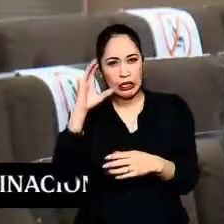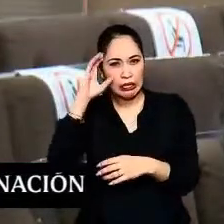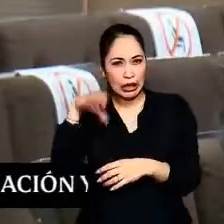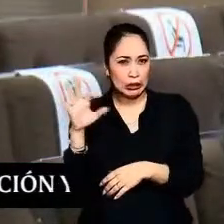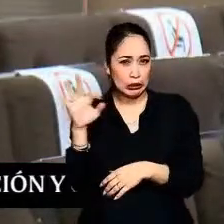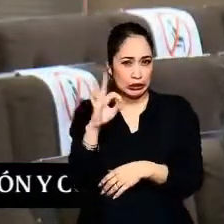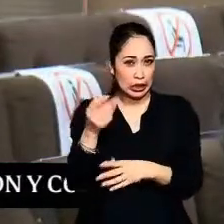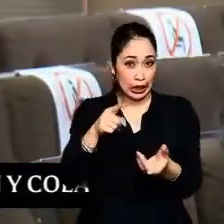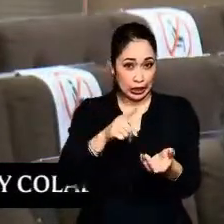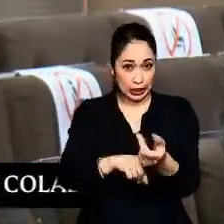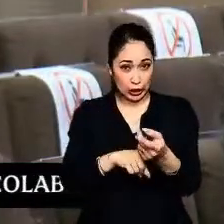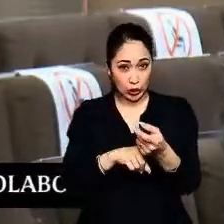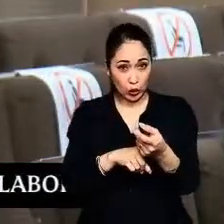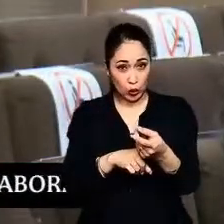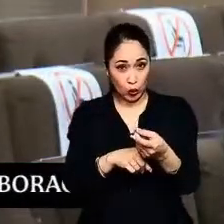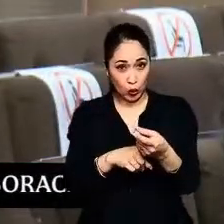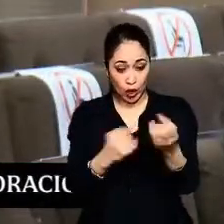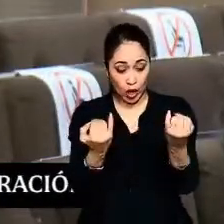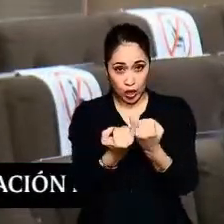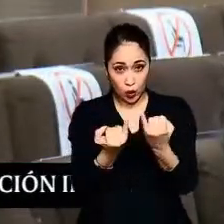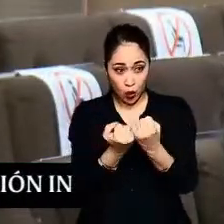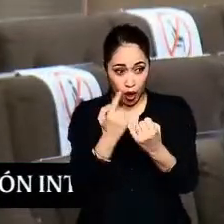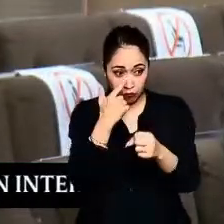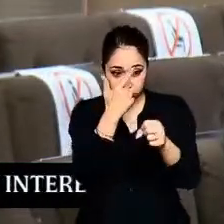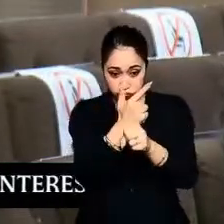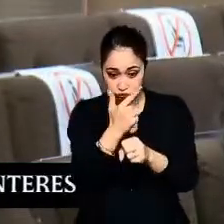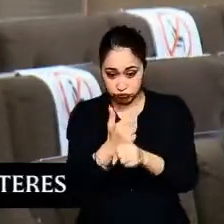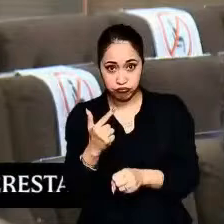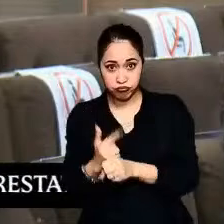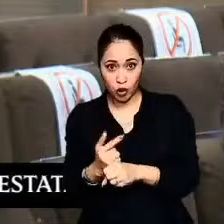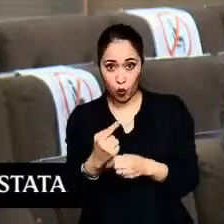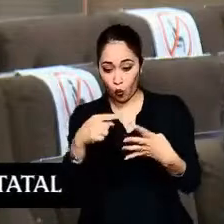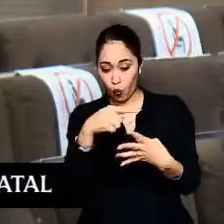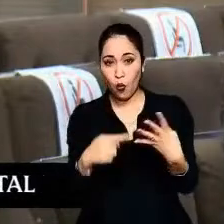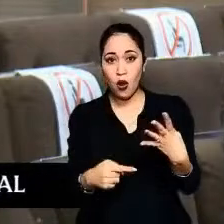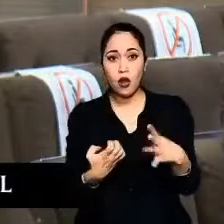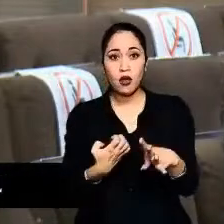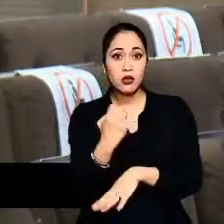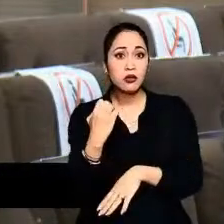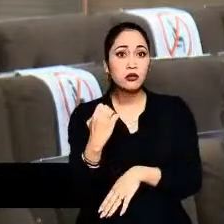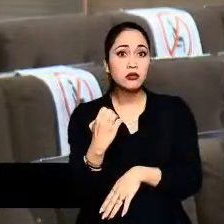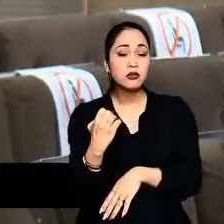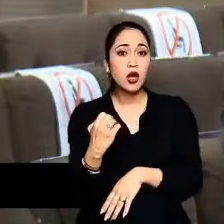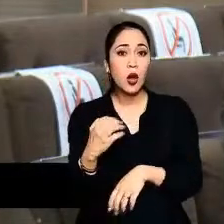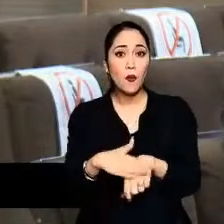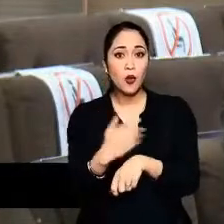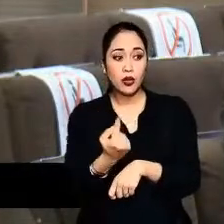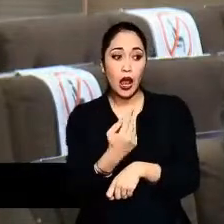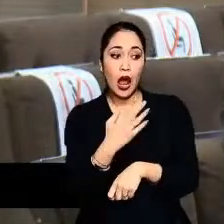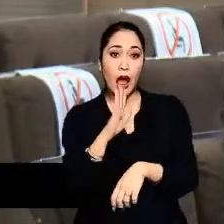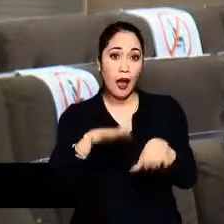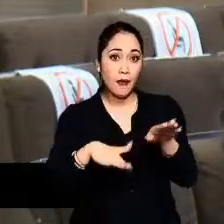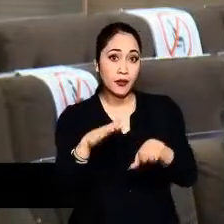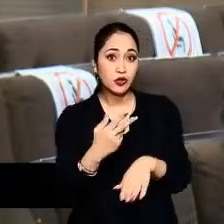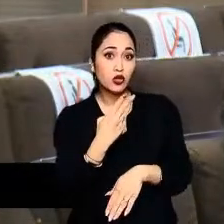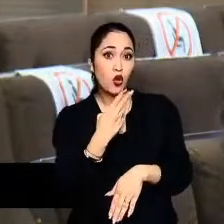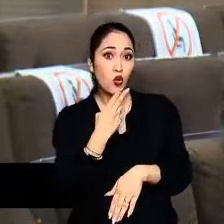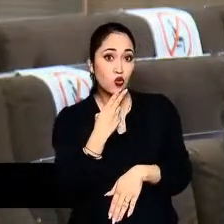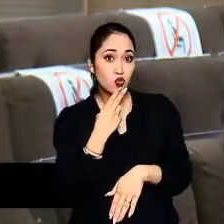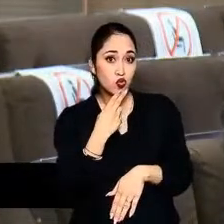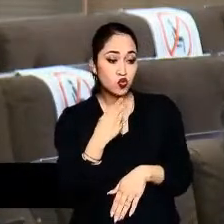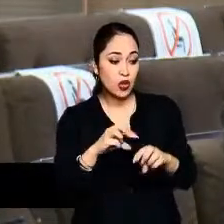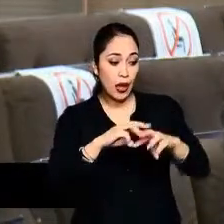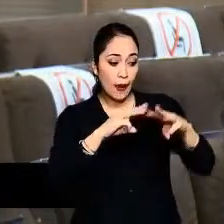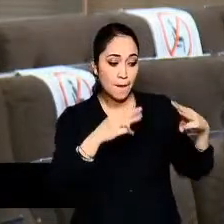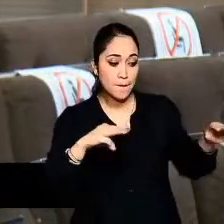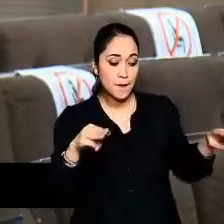hayan detectado? Porque todos sabemos que pues es utilizado también el mar, o este mar de Cortés, o este